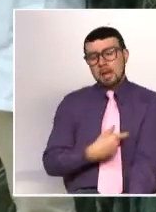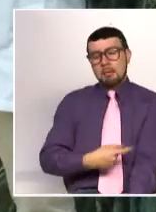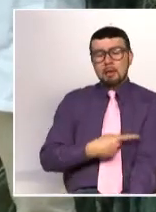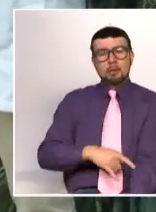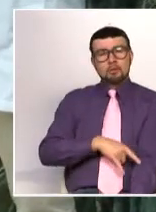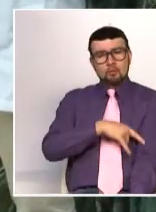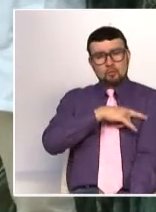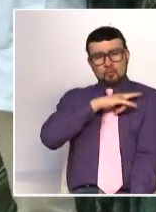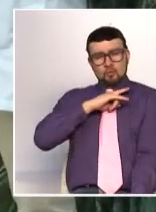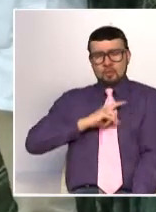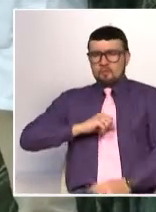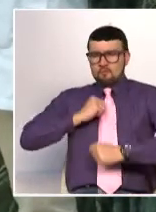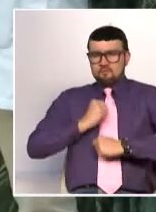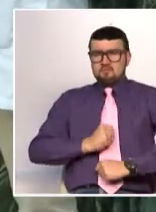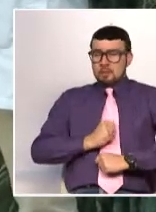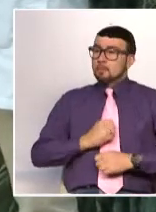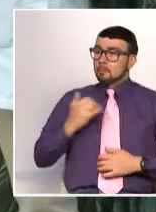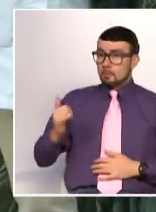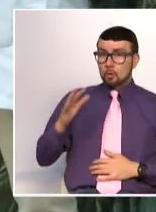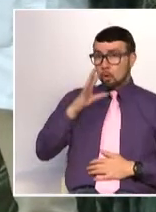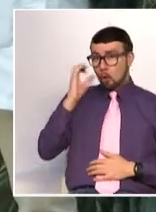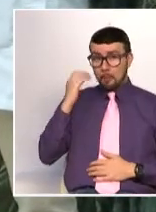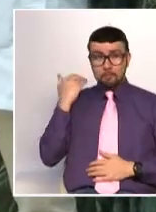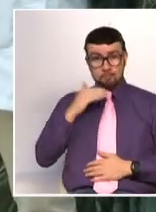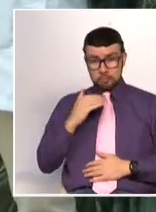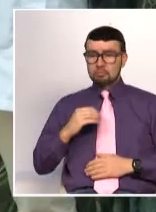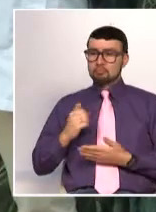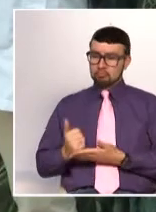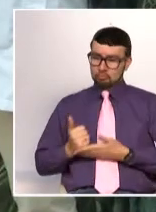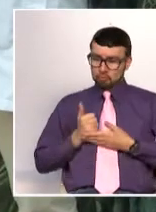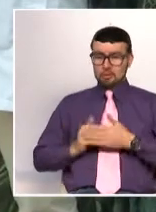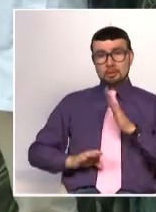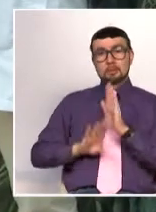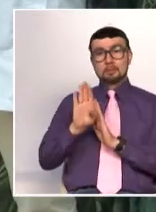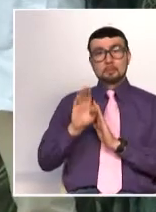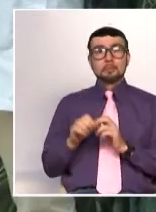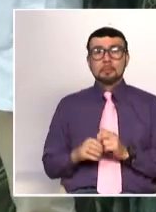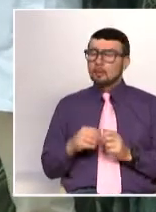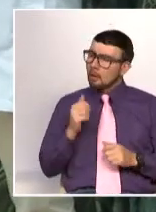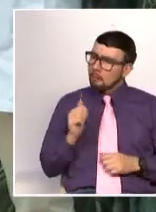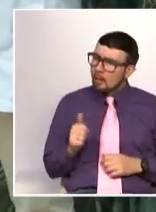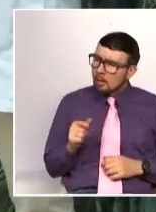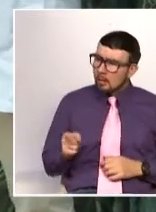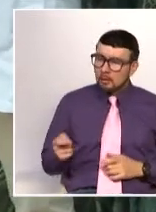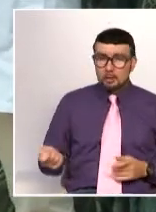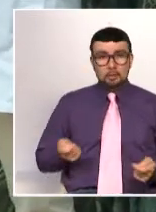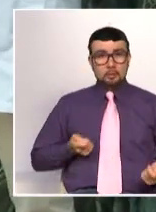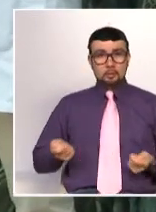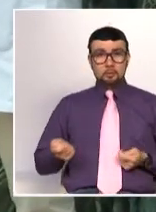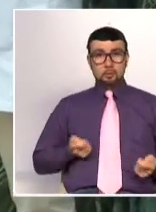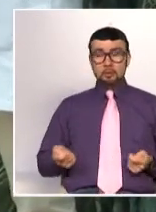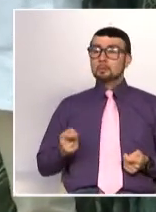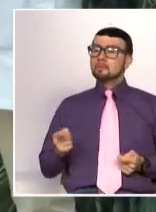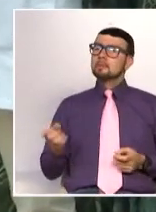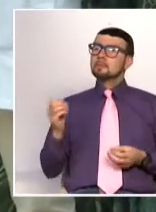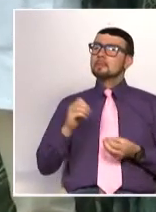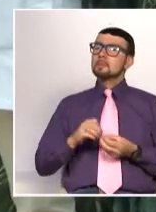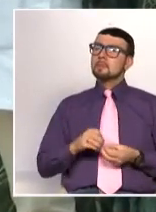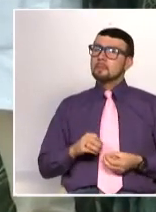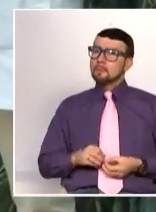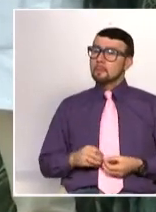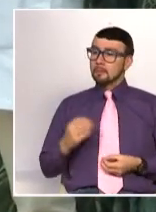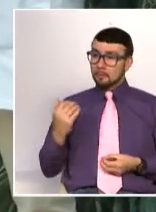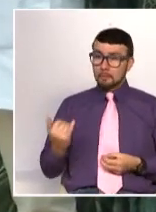tanto masculina como revitalización femenina porque además para ese suero que es la base le agregamos una serie de medicamentos